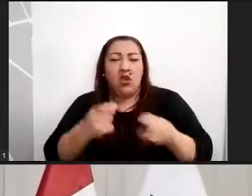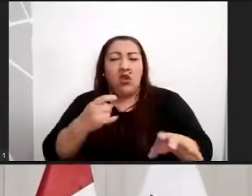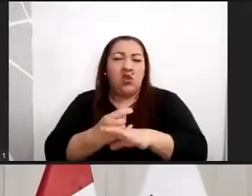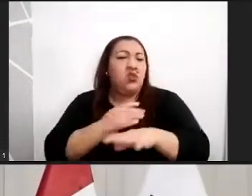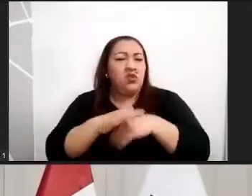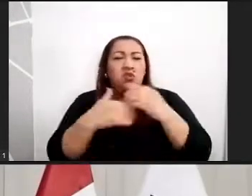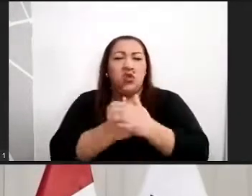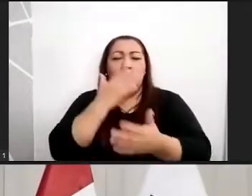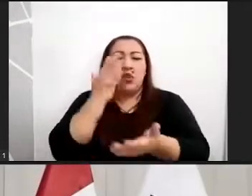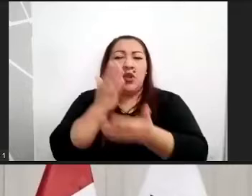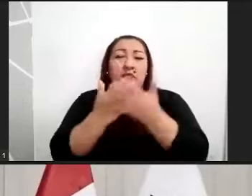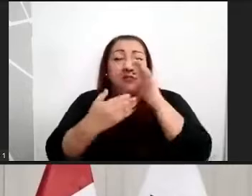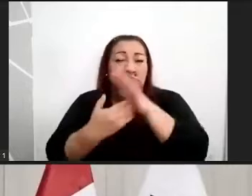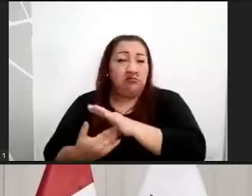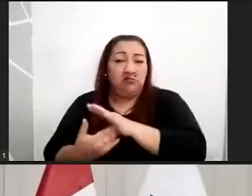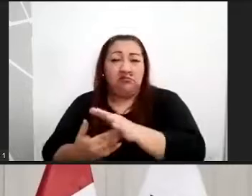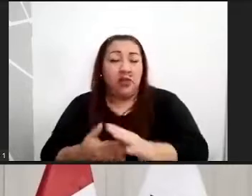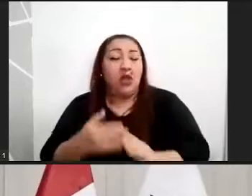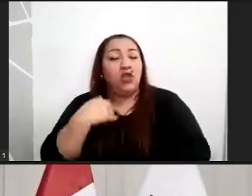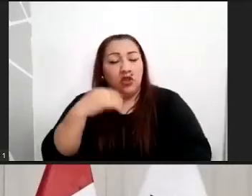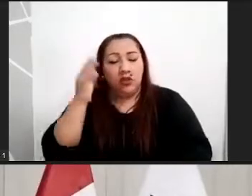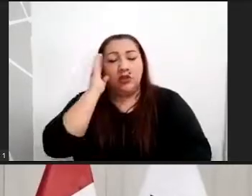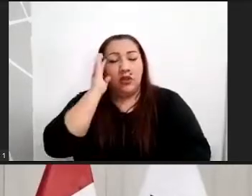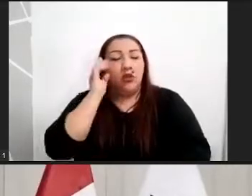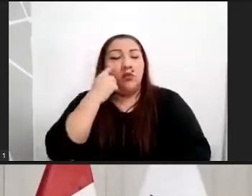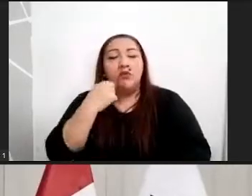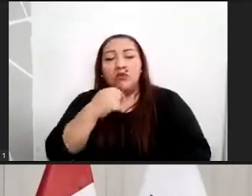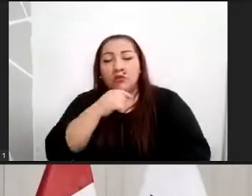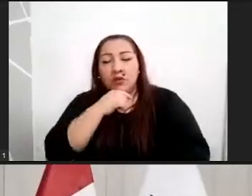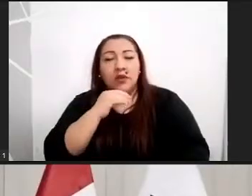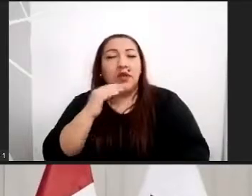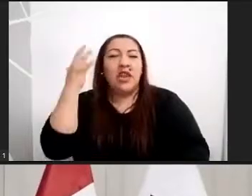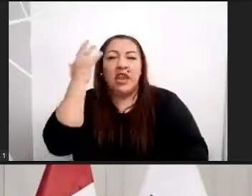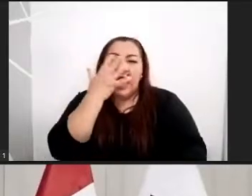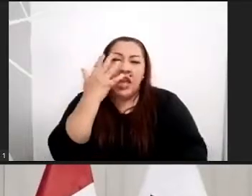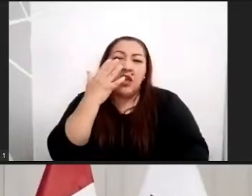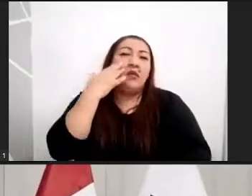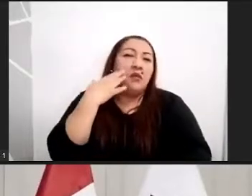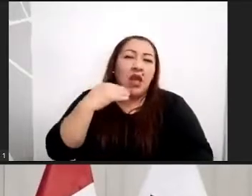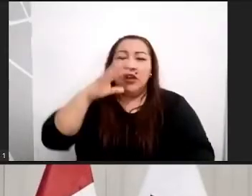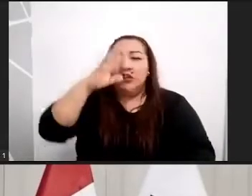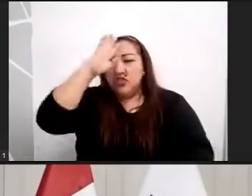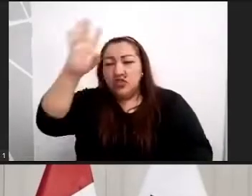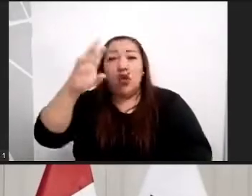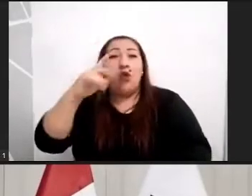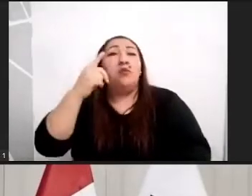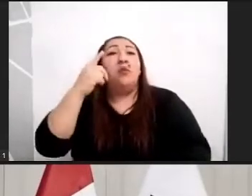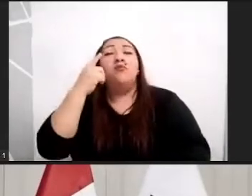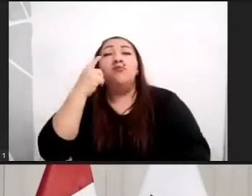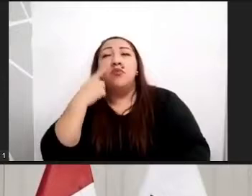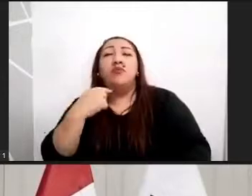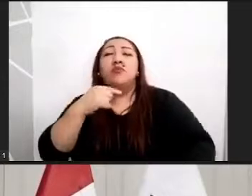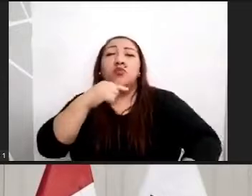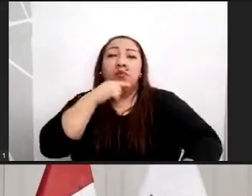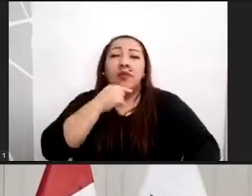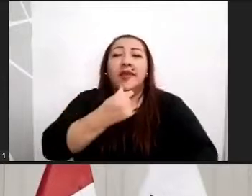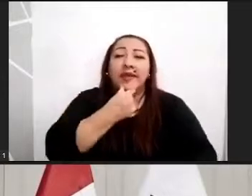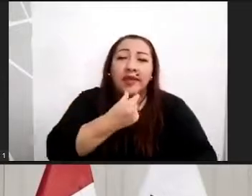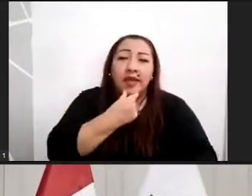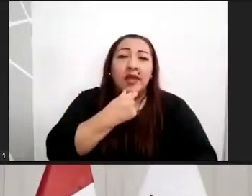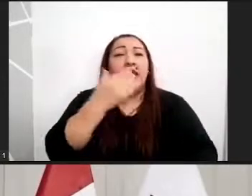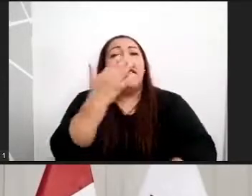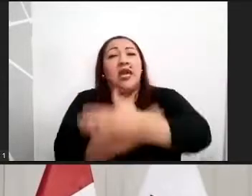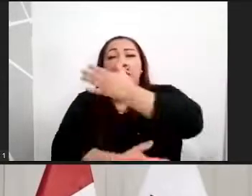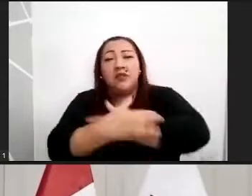de discriminación, sea por género, raza, identidad étnica, orientación sexual, discapacidad u otros